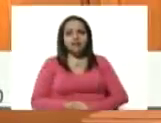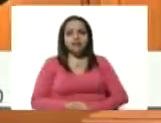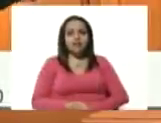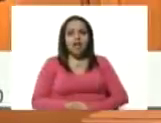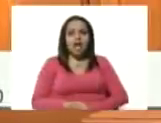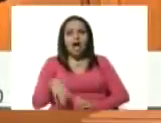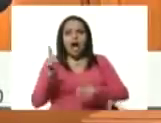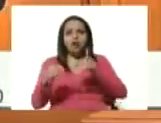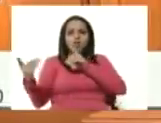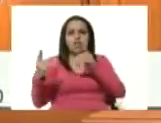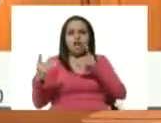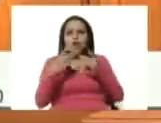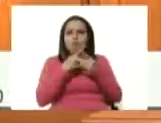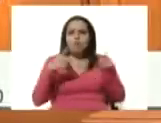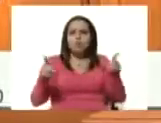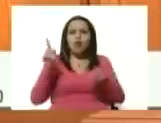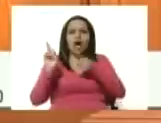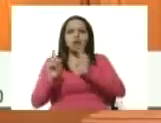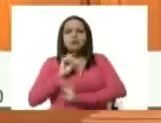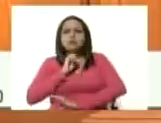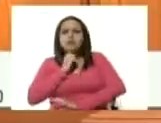diálogos públicos, algunos secretos,